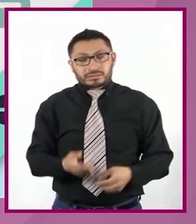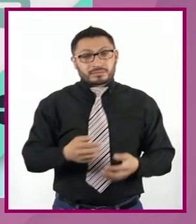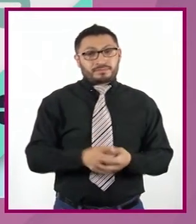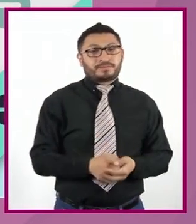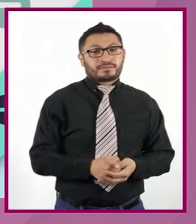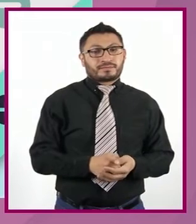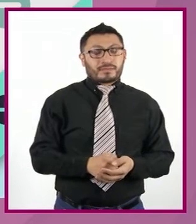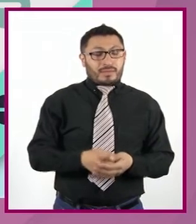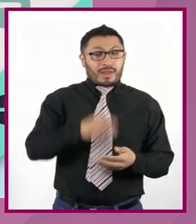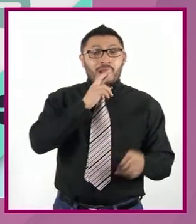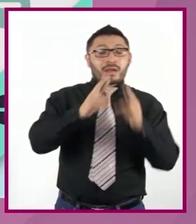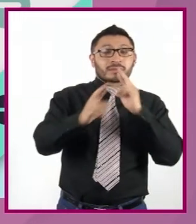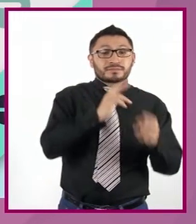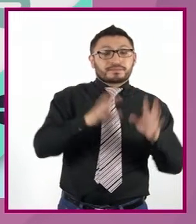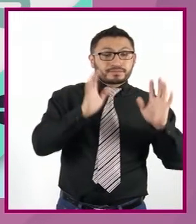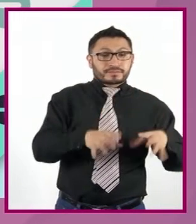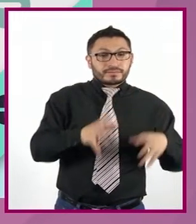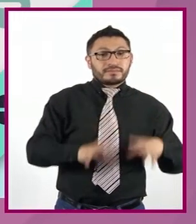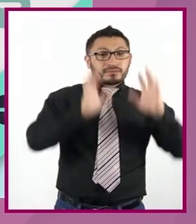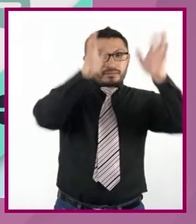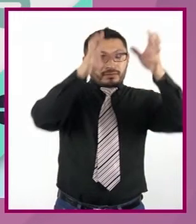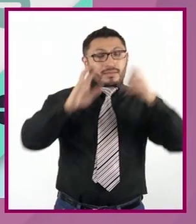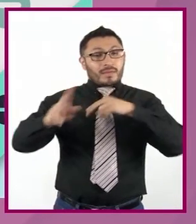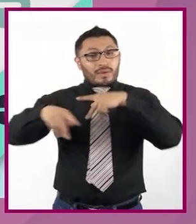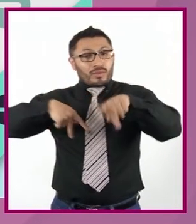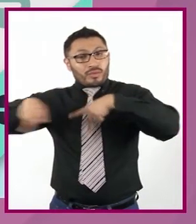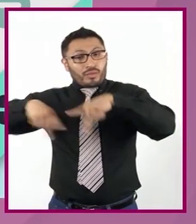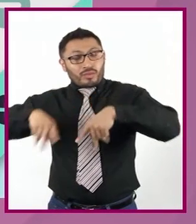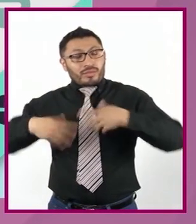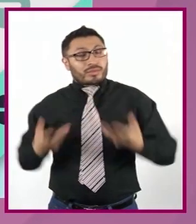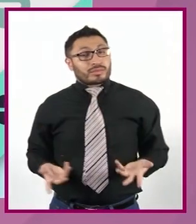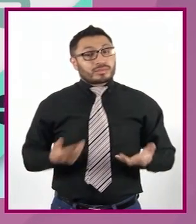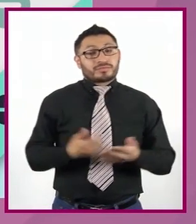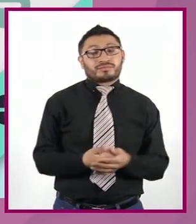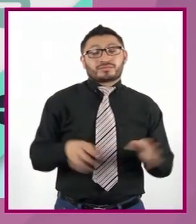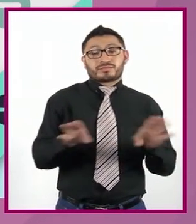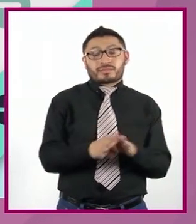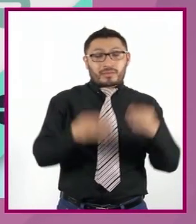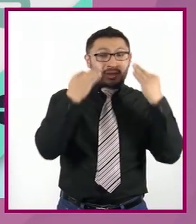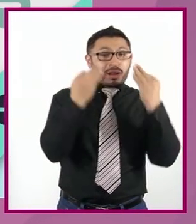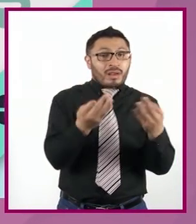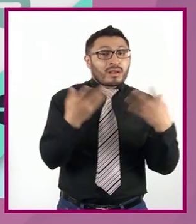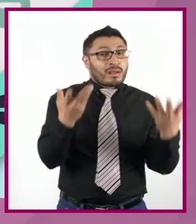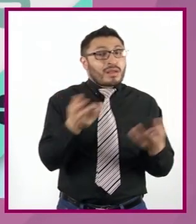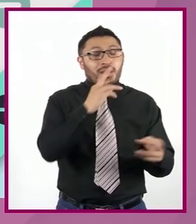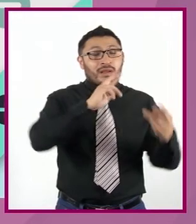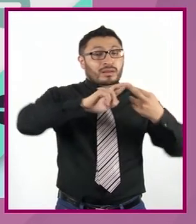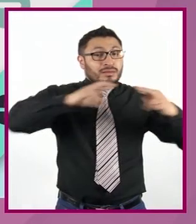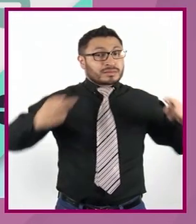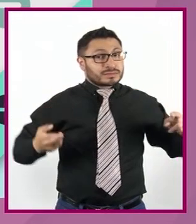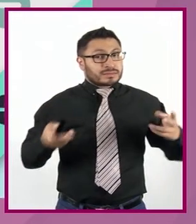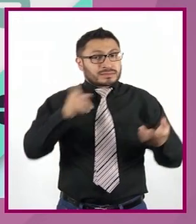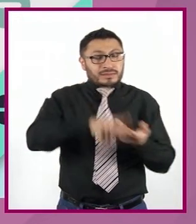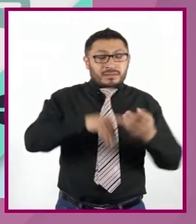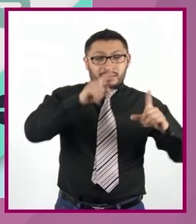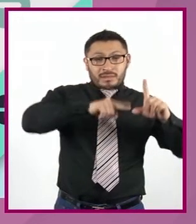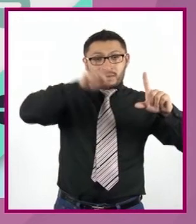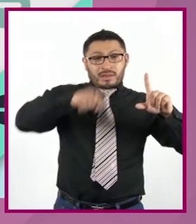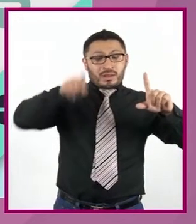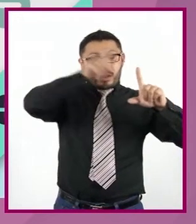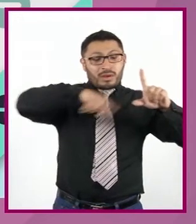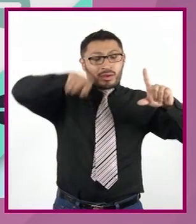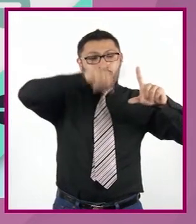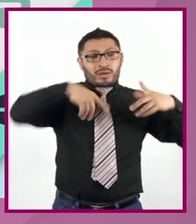de las respuestas básquetbol y fútbol? ¿Cómo se observaría esa relación en la gráfica